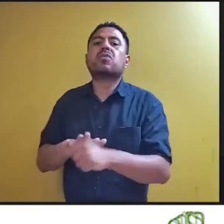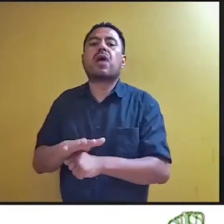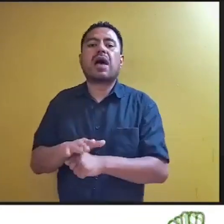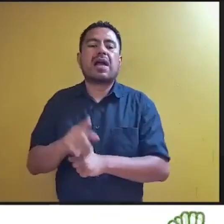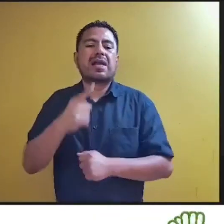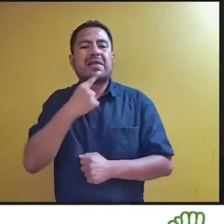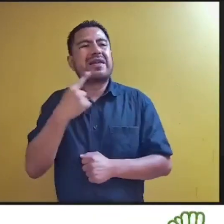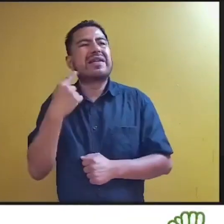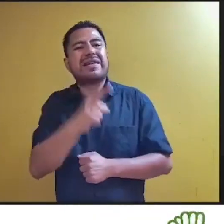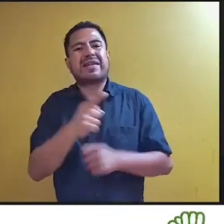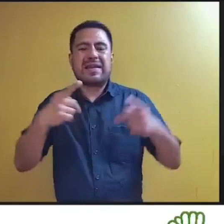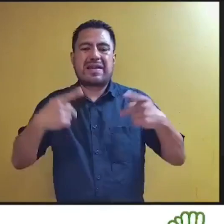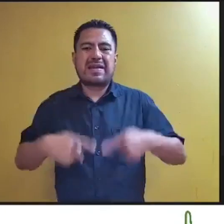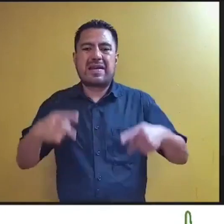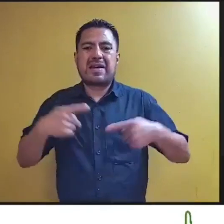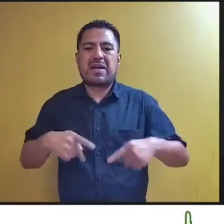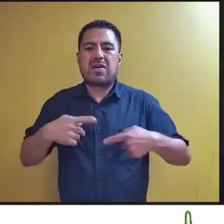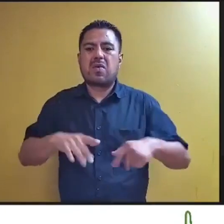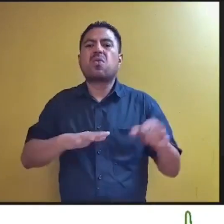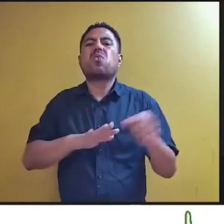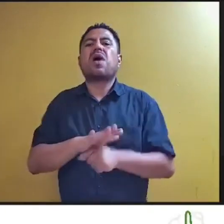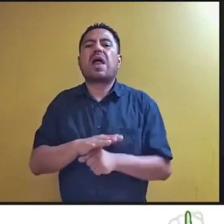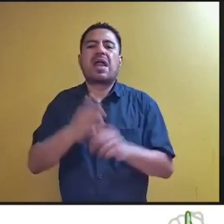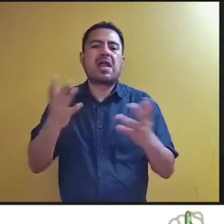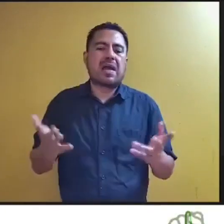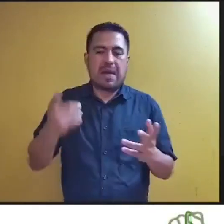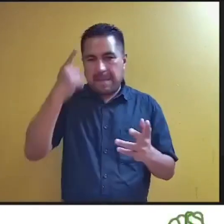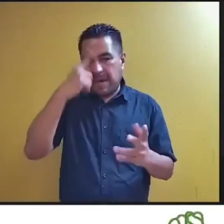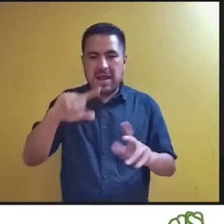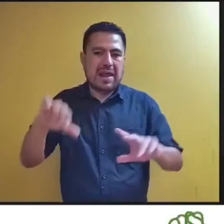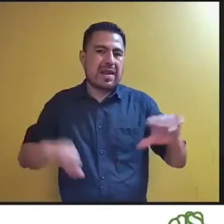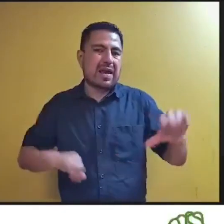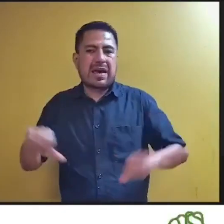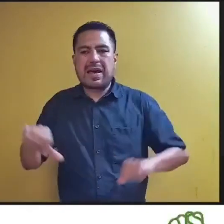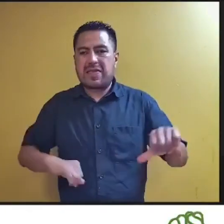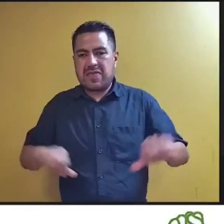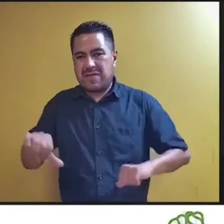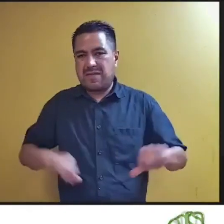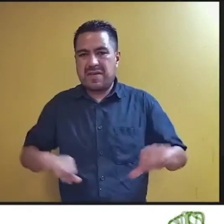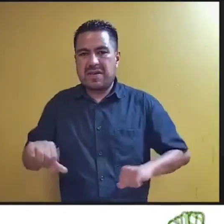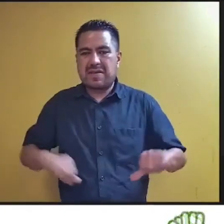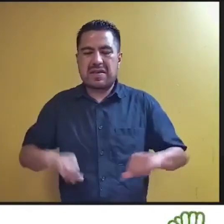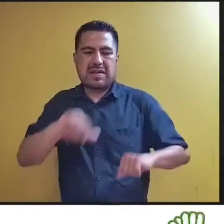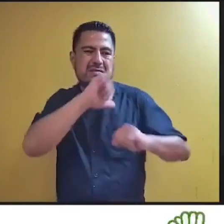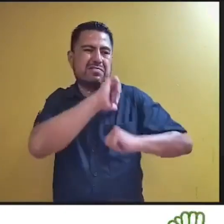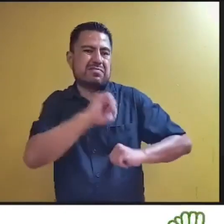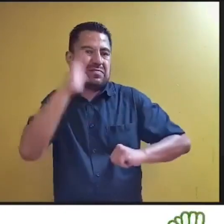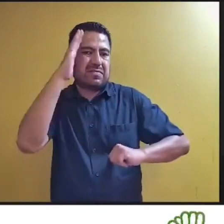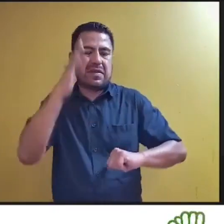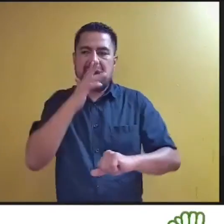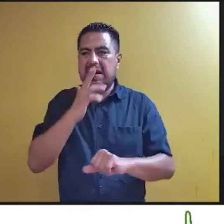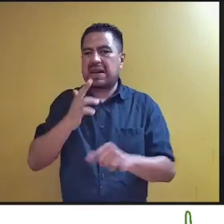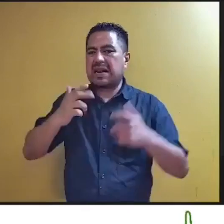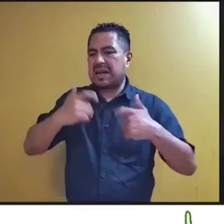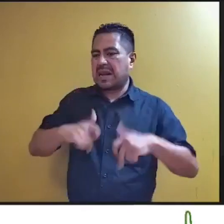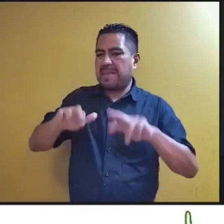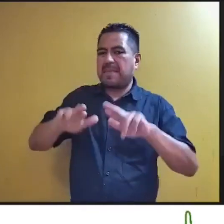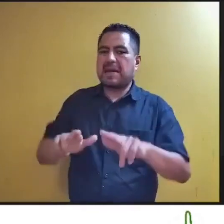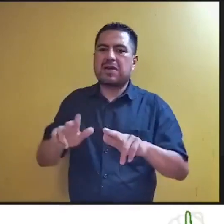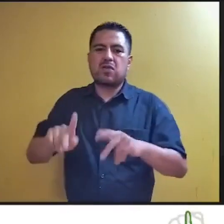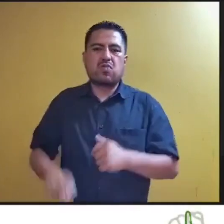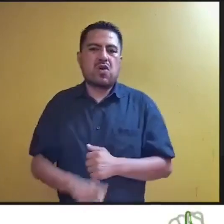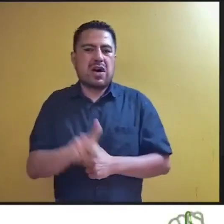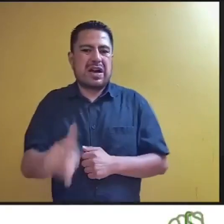la demandante una dieta para el ejercicio al cargo de representación de